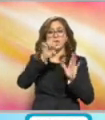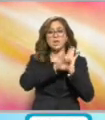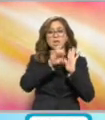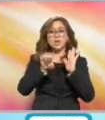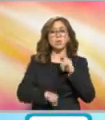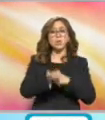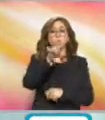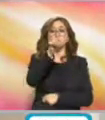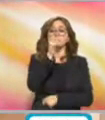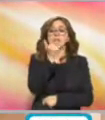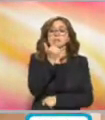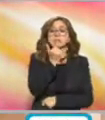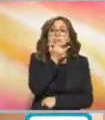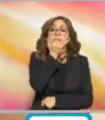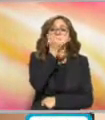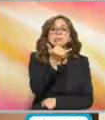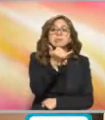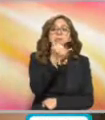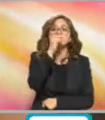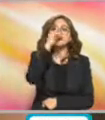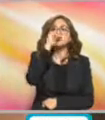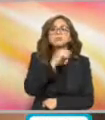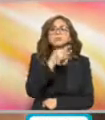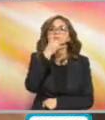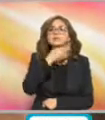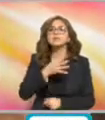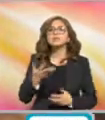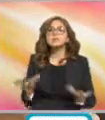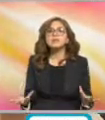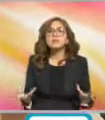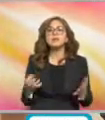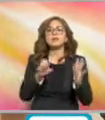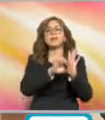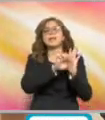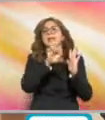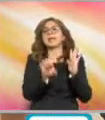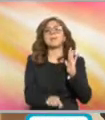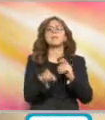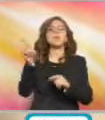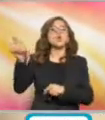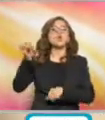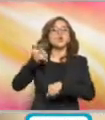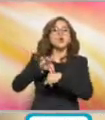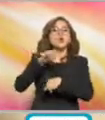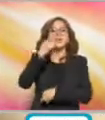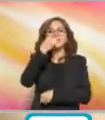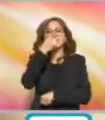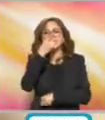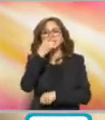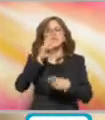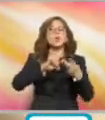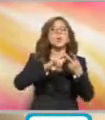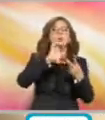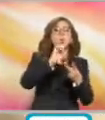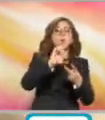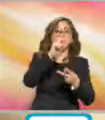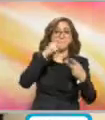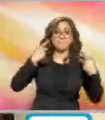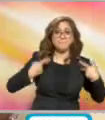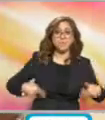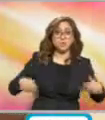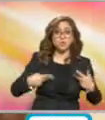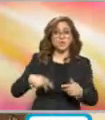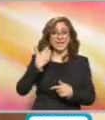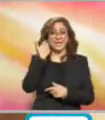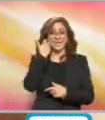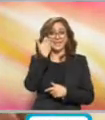todo, ¿sí? es lo Entonces, triste. por ejemplo, una dentista o cualquier persona que realmente quiera